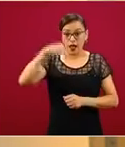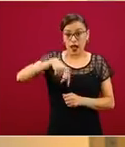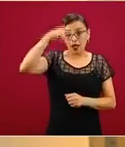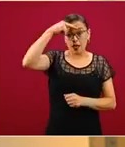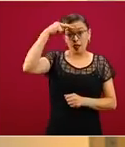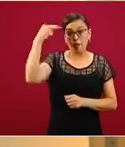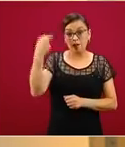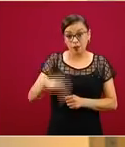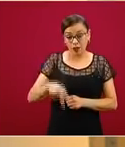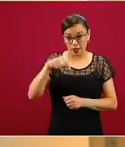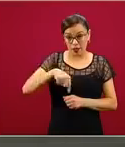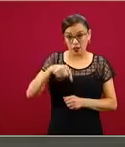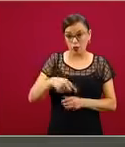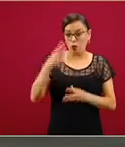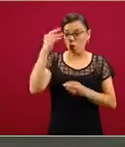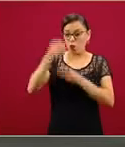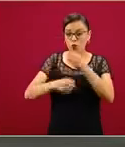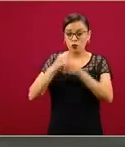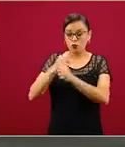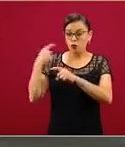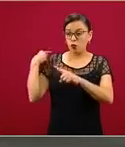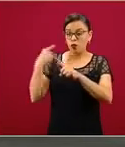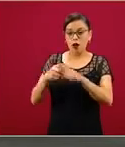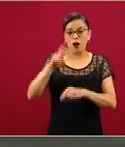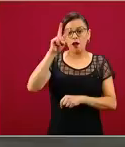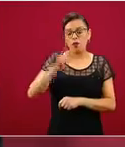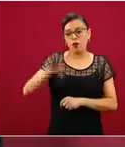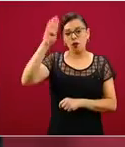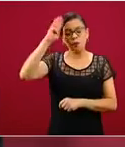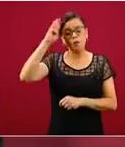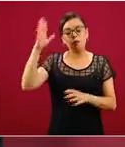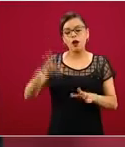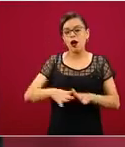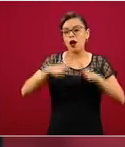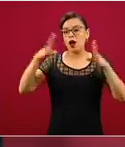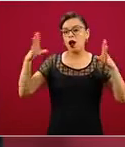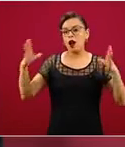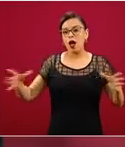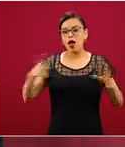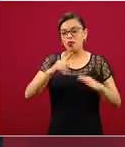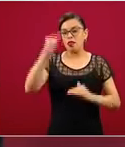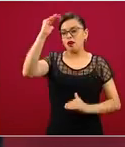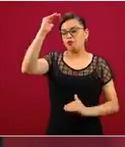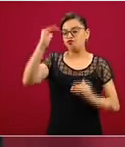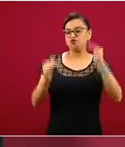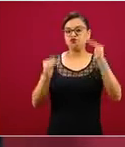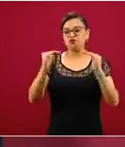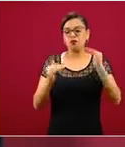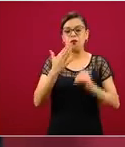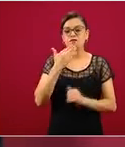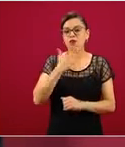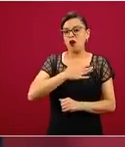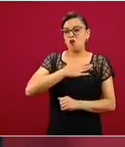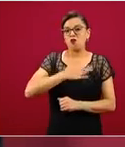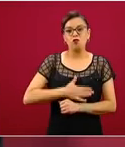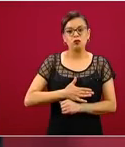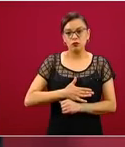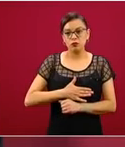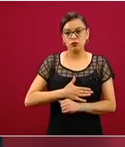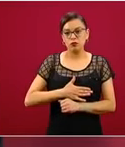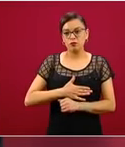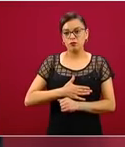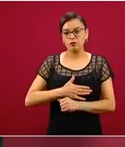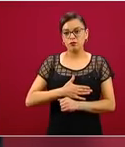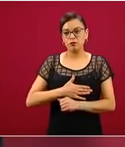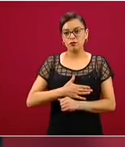una enorme injusticia social que se representa claramente en que tenemos una gran acumulación de la riqueza